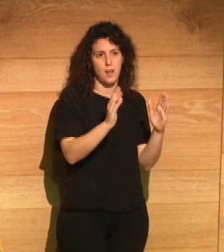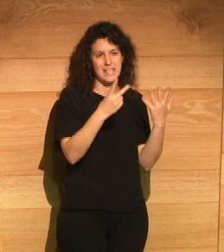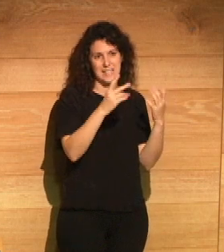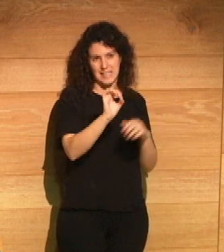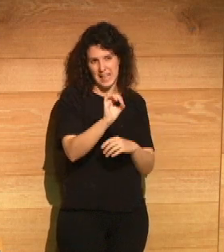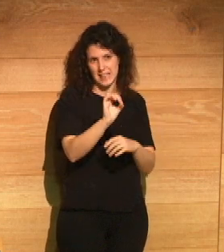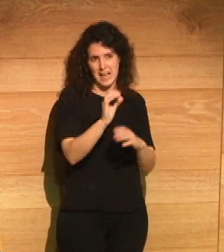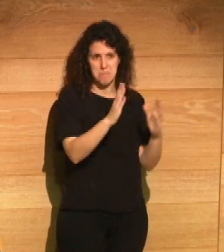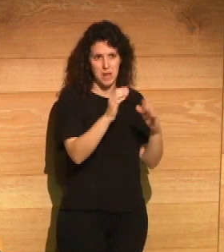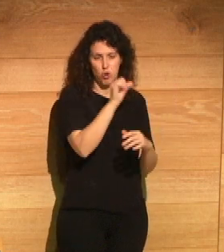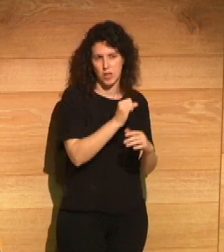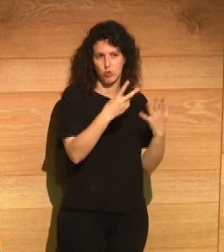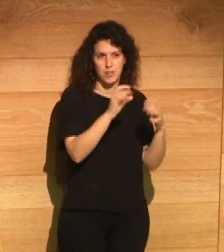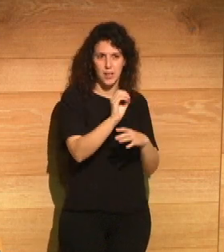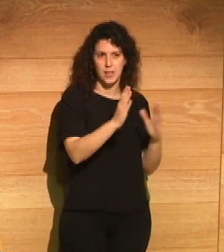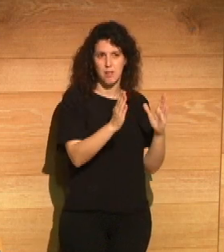70, en realidad, ¿no?